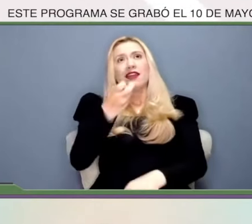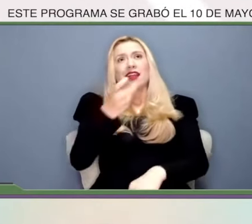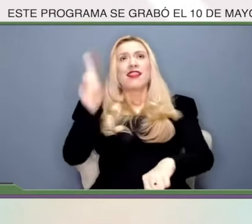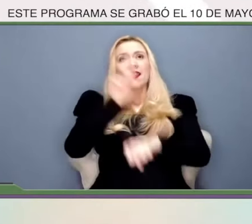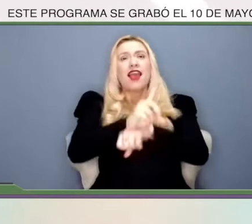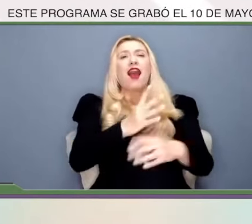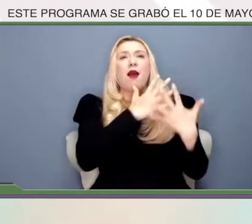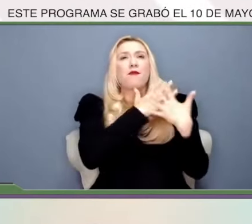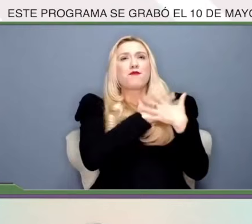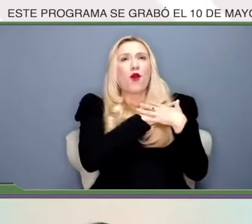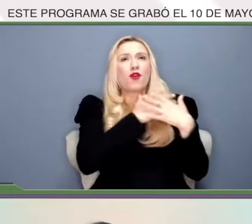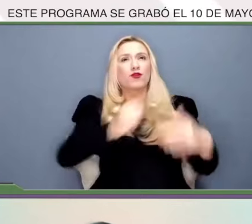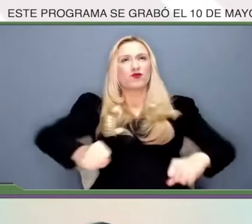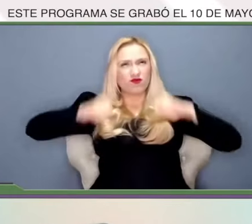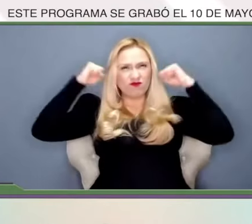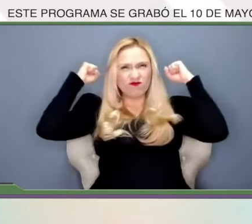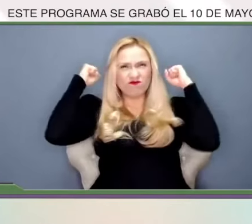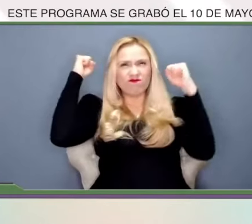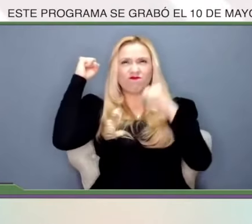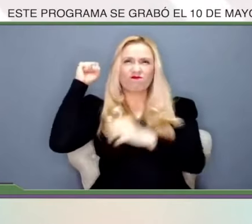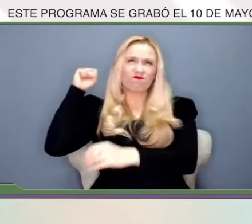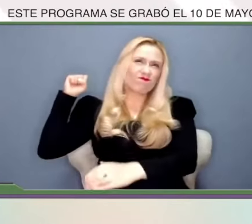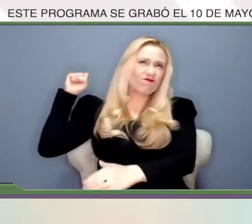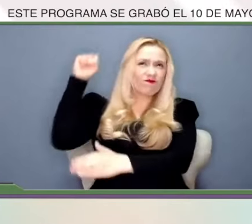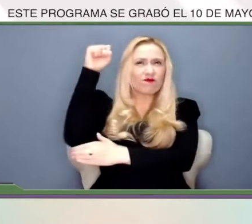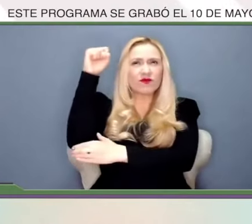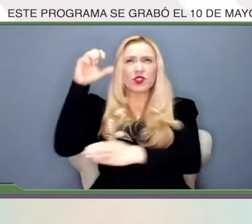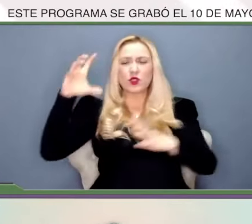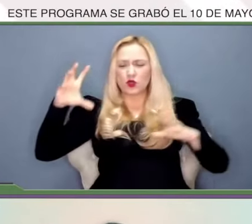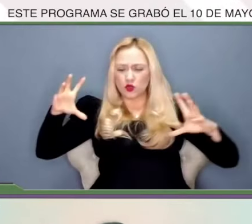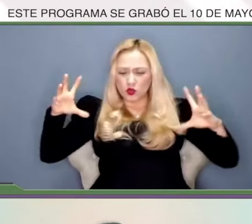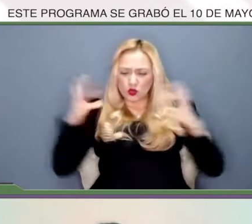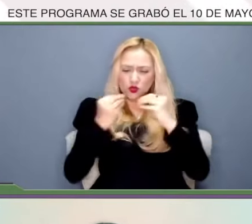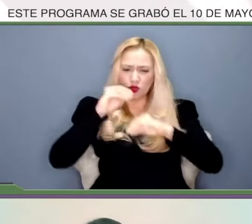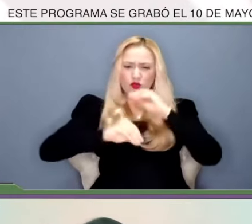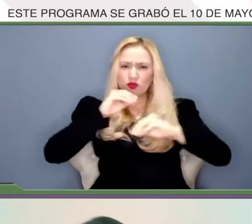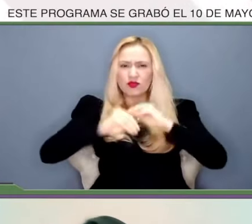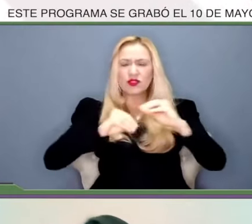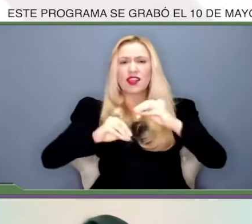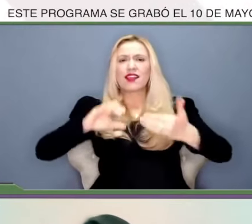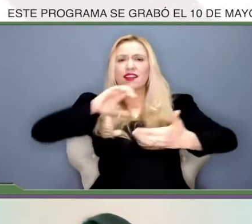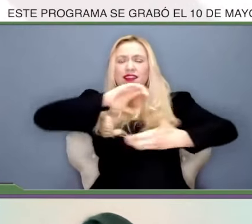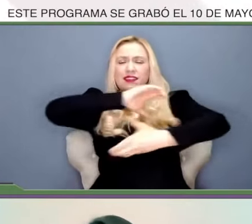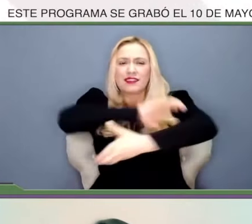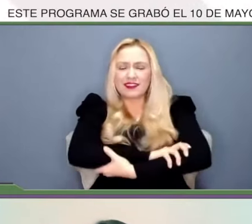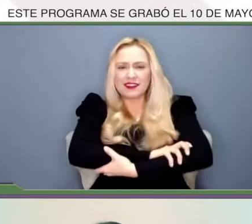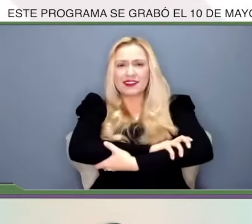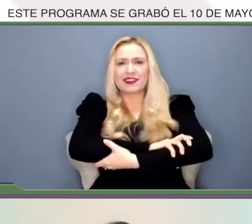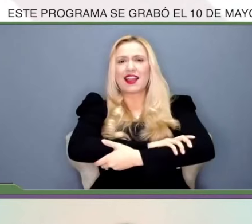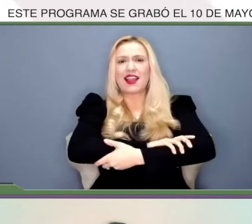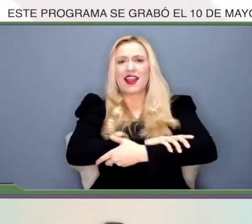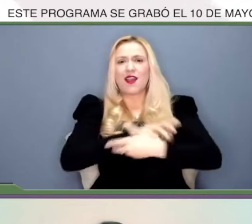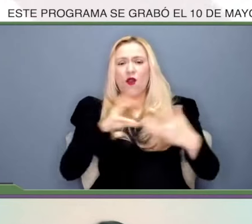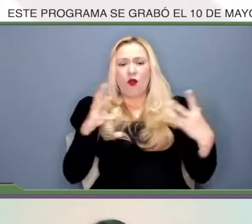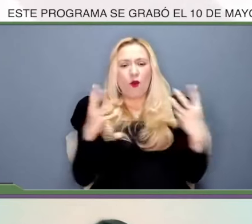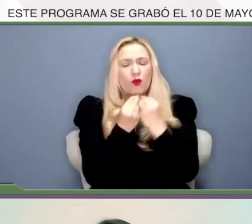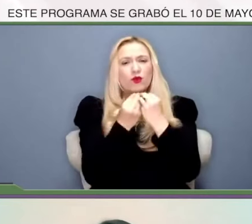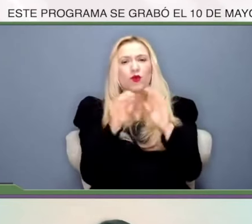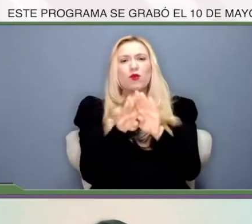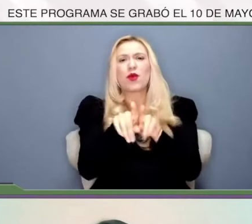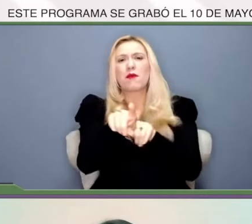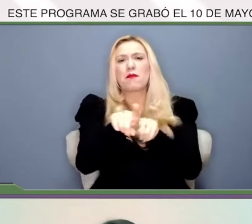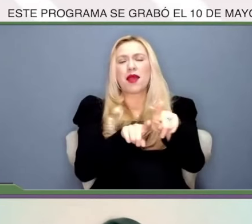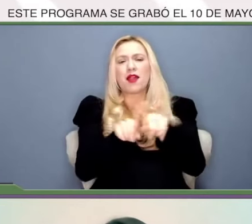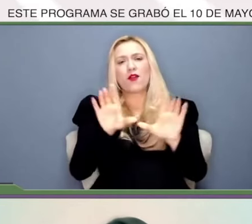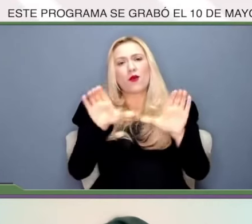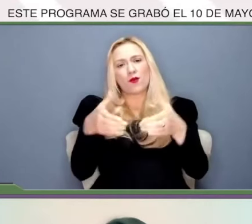amor, de incidencia política, de construcción, hermandad, sororidad y, por supuesto, comunidad. Geraldina,